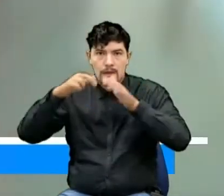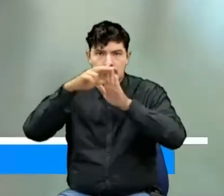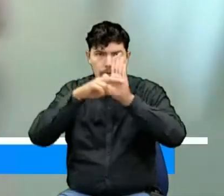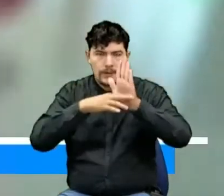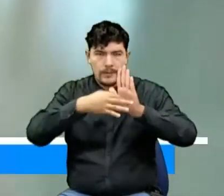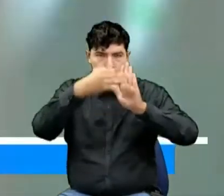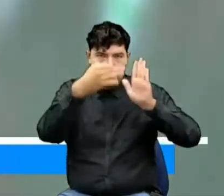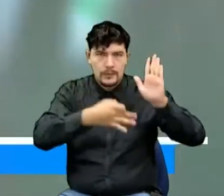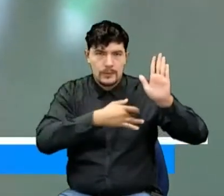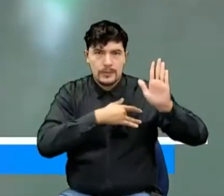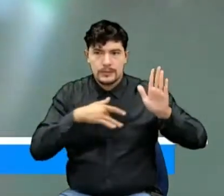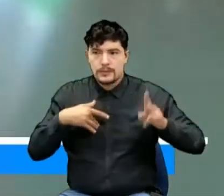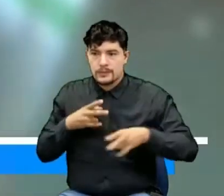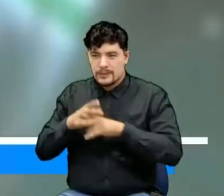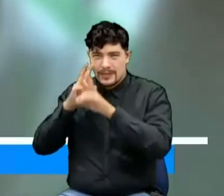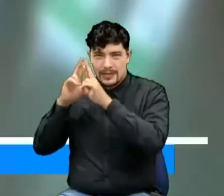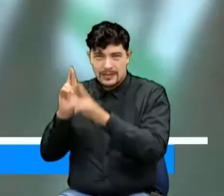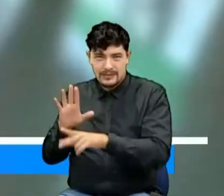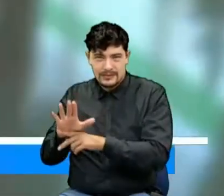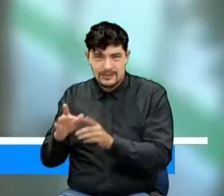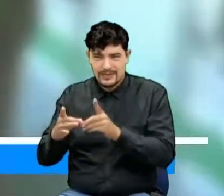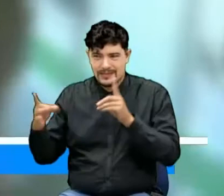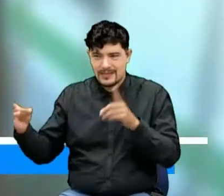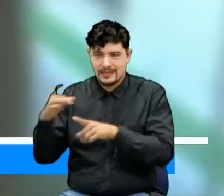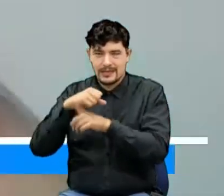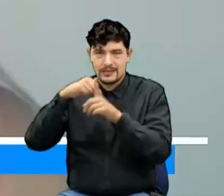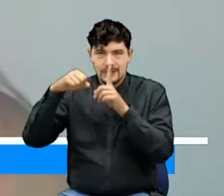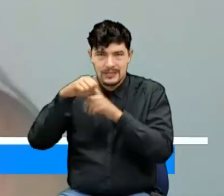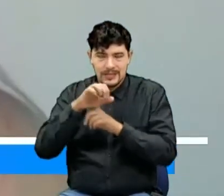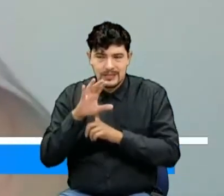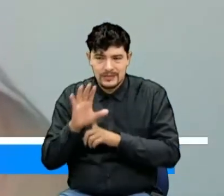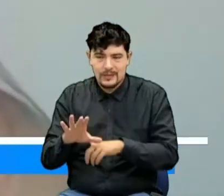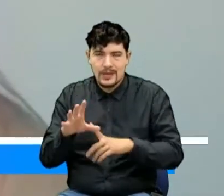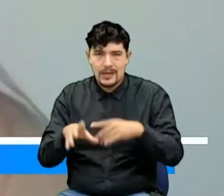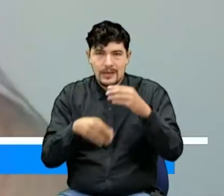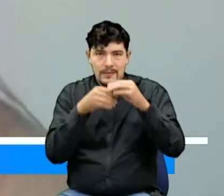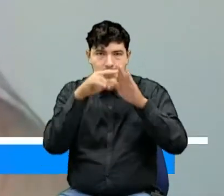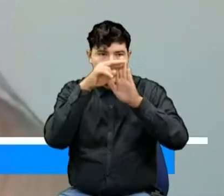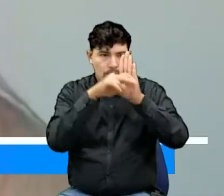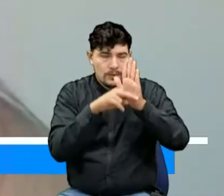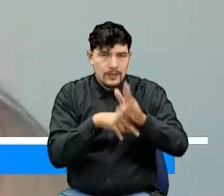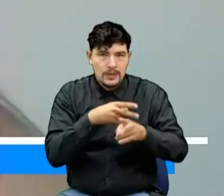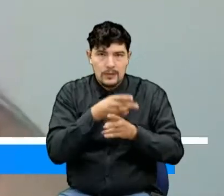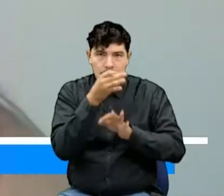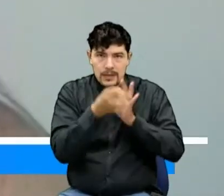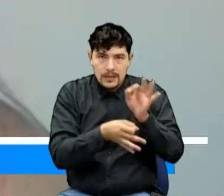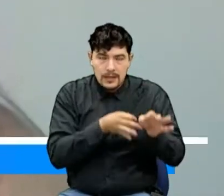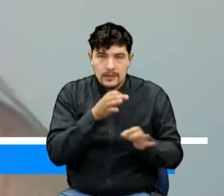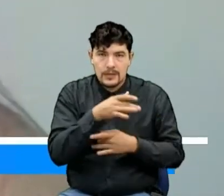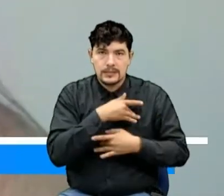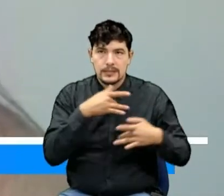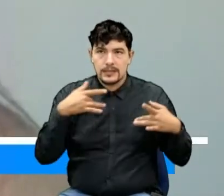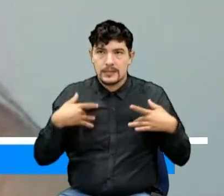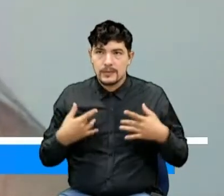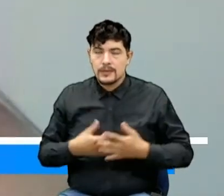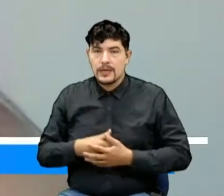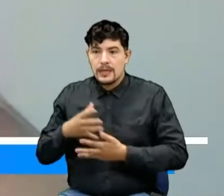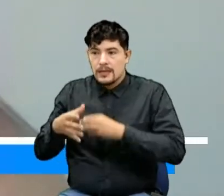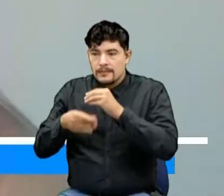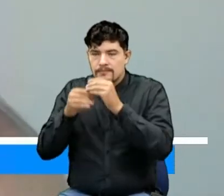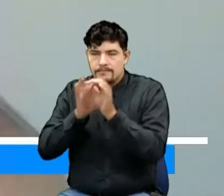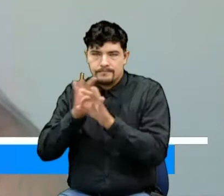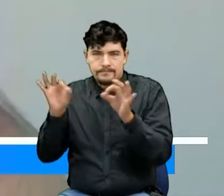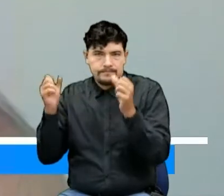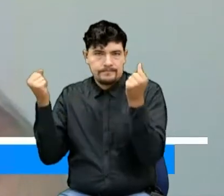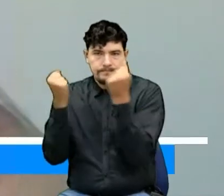de bioseguridad que se han descrito con respecto al distanciamiento social, a las medidas de protección, a que no haya ningún tipo de hacinamiento, a